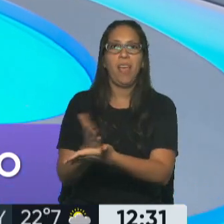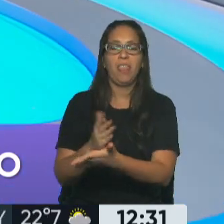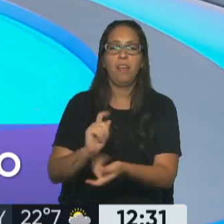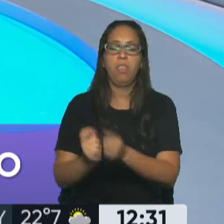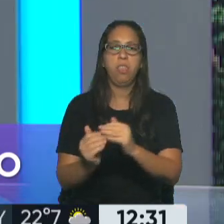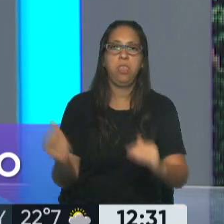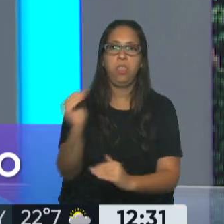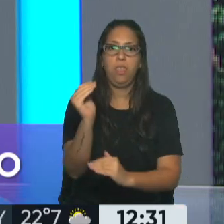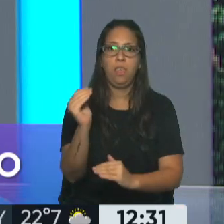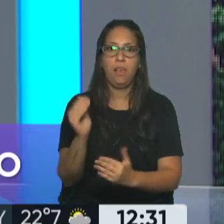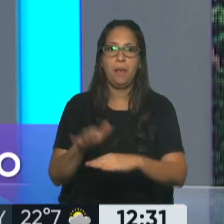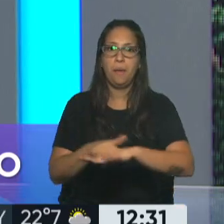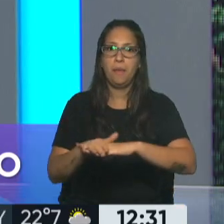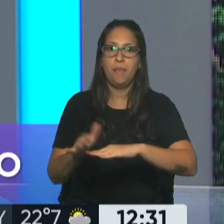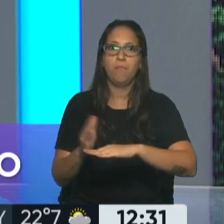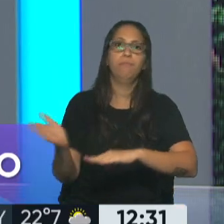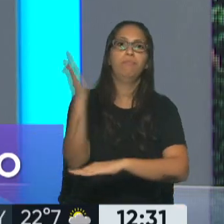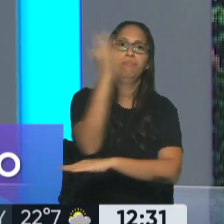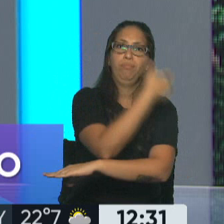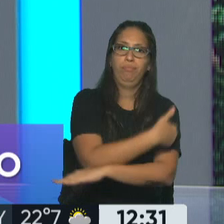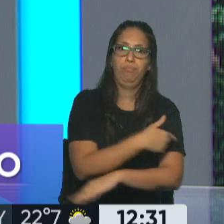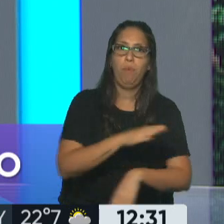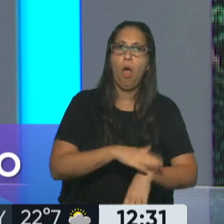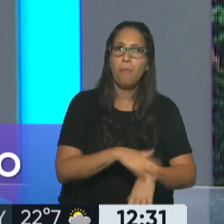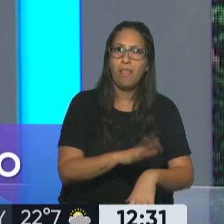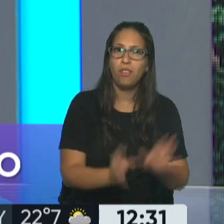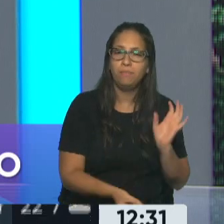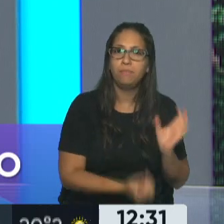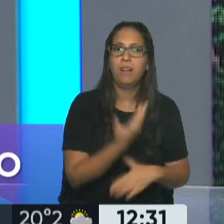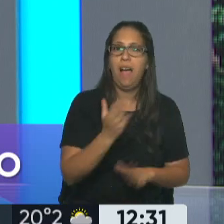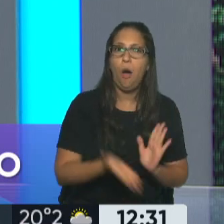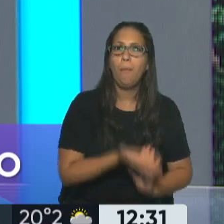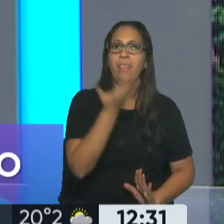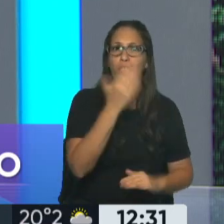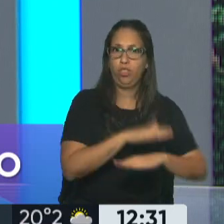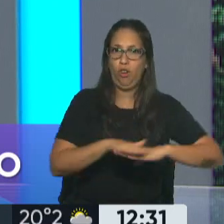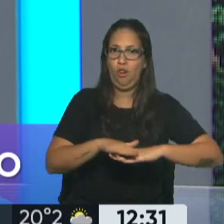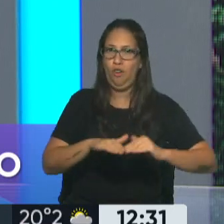estaban vigentes desde que se creó el aumento de los pisos.